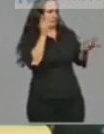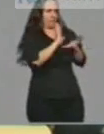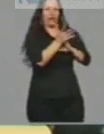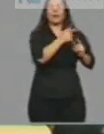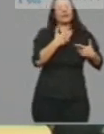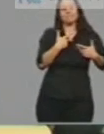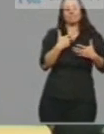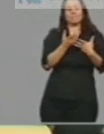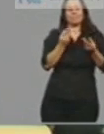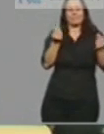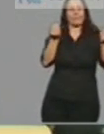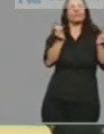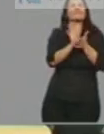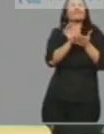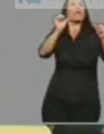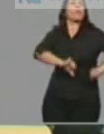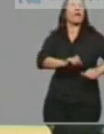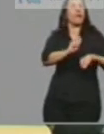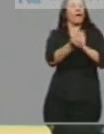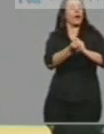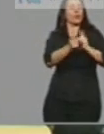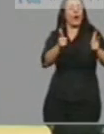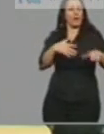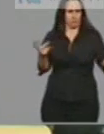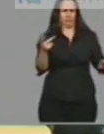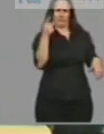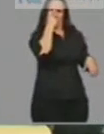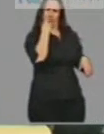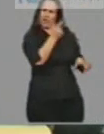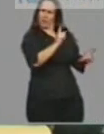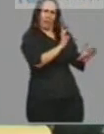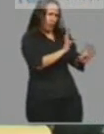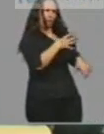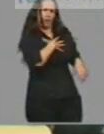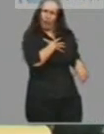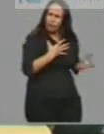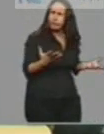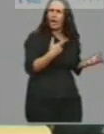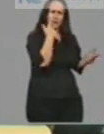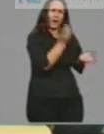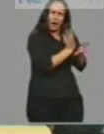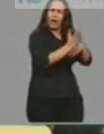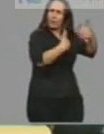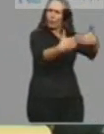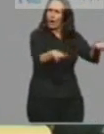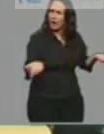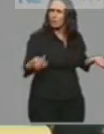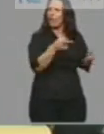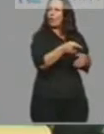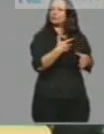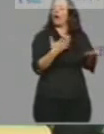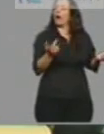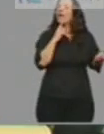fracasado el intento de reestructurar la deuda. Y Kirchner le dijo, no tengamos confianza, sigamos adelante, y se decidió